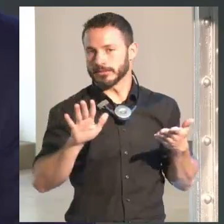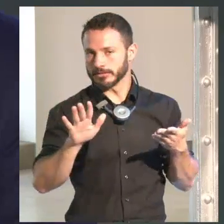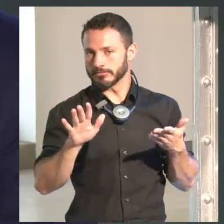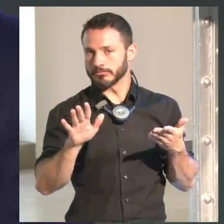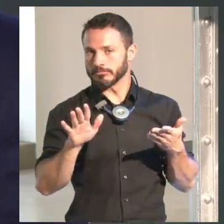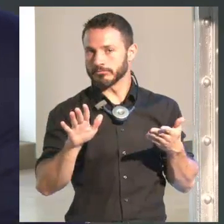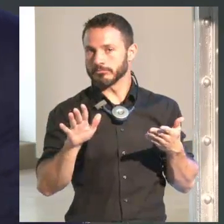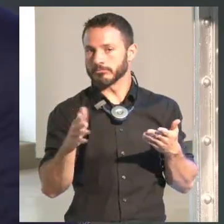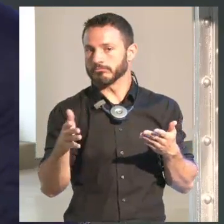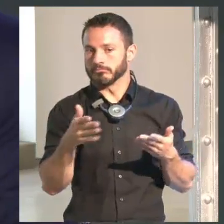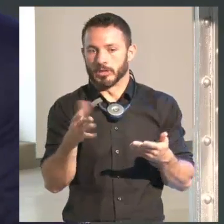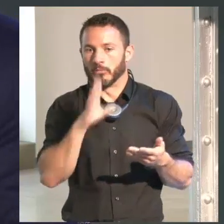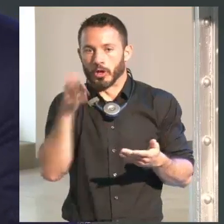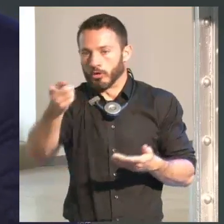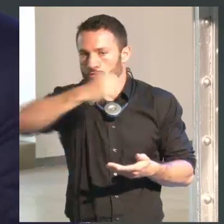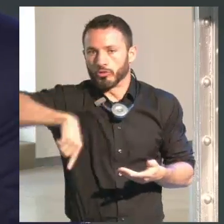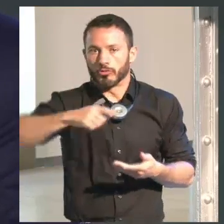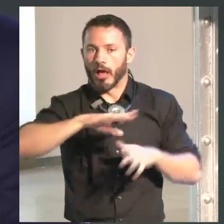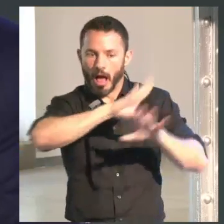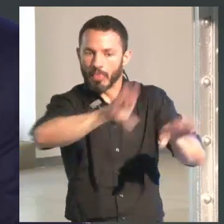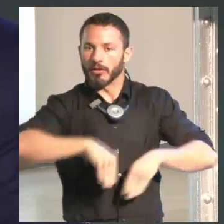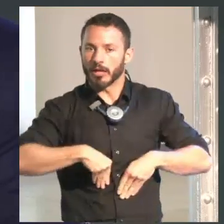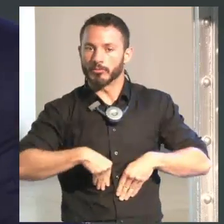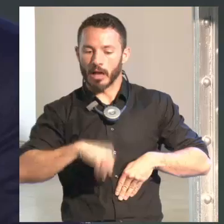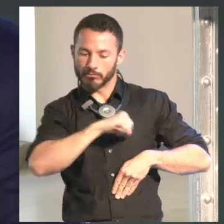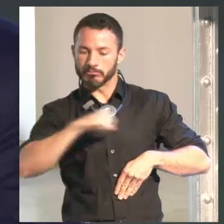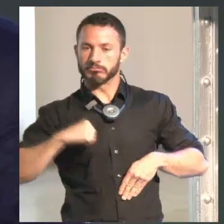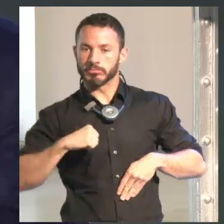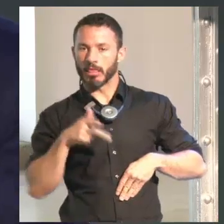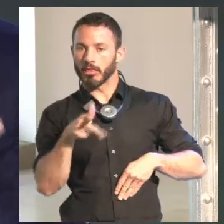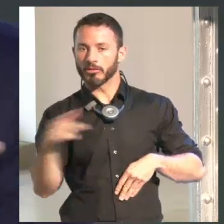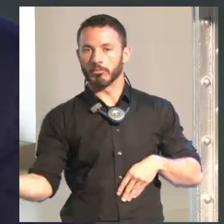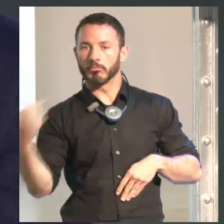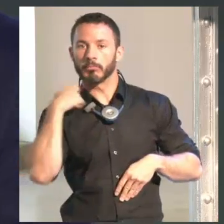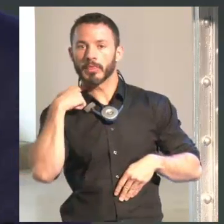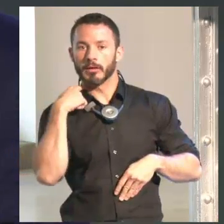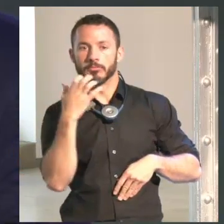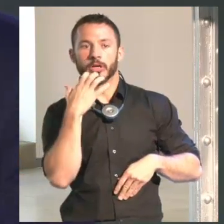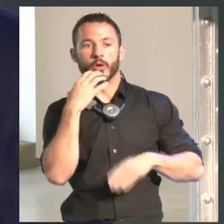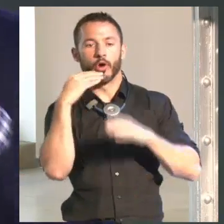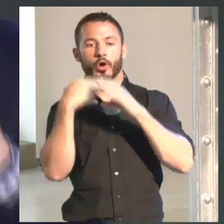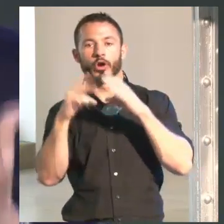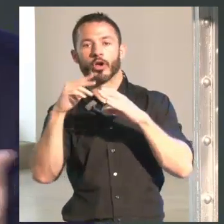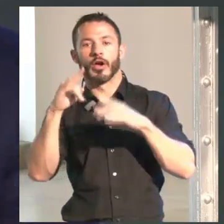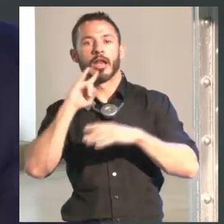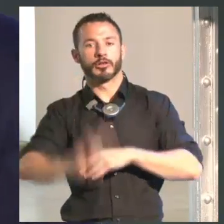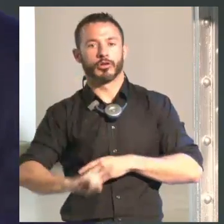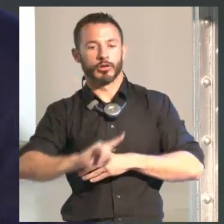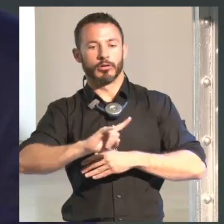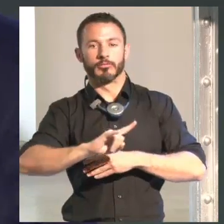todos nosotros, es decir, ¿por qué aceptamos esa pérdida de derechos? Es decir, aceptamos que nos lean nuestro correo electrónico, que